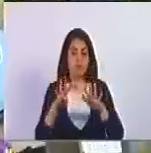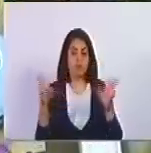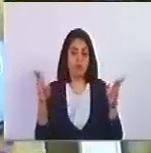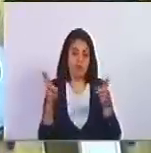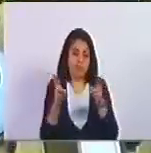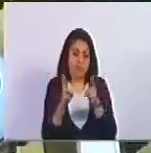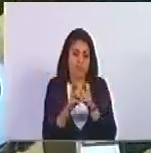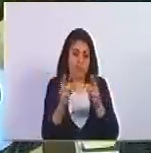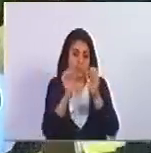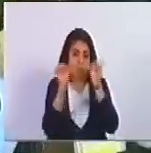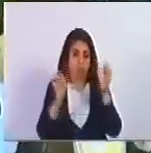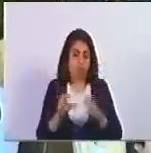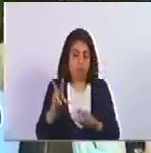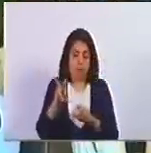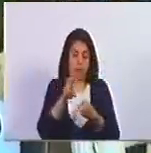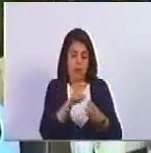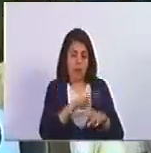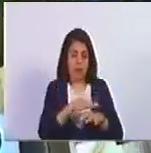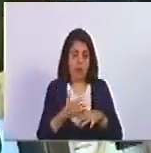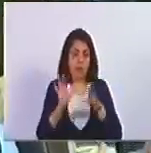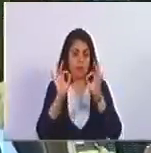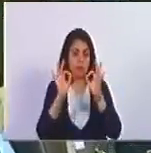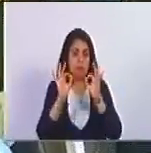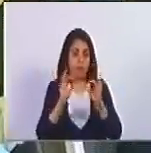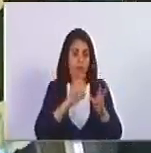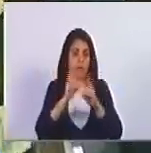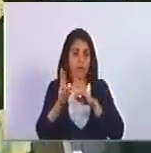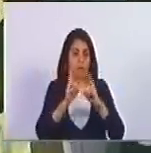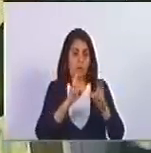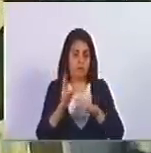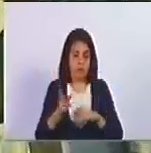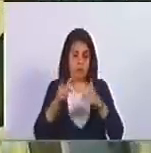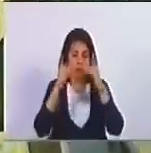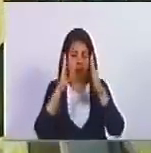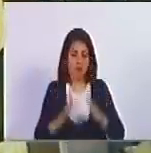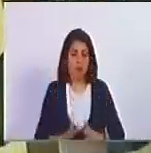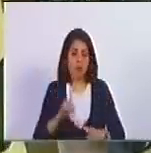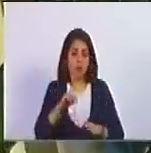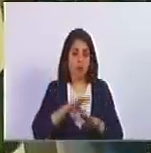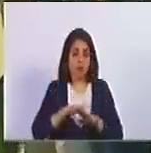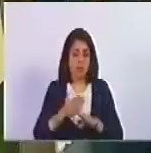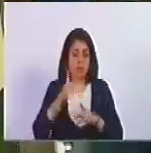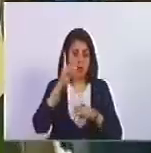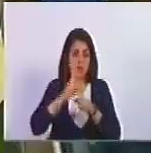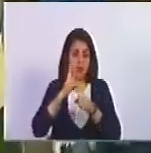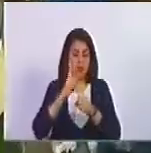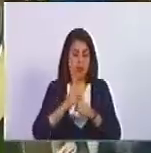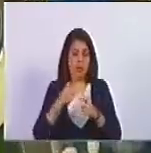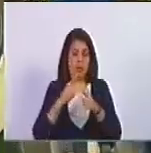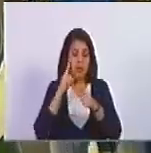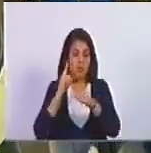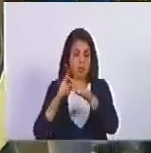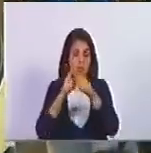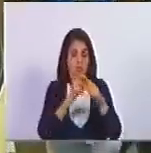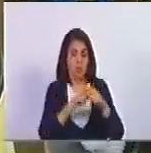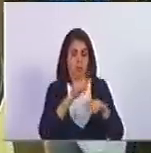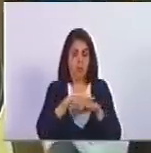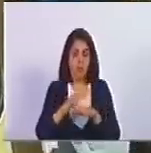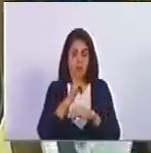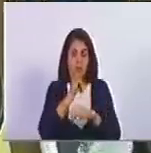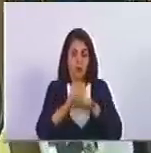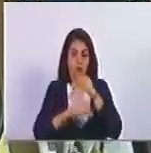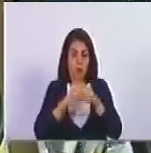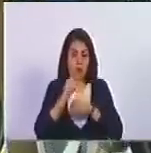Simplificar el sistema tributario, especialmente lo relativo a la autorización para el registro, determinación,